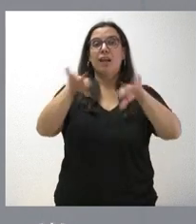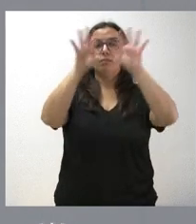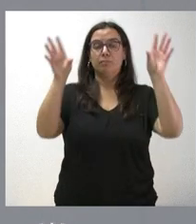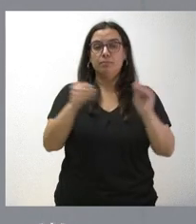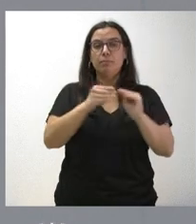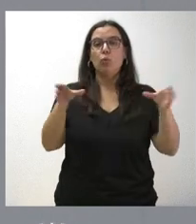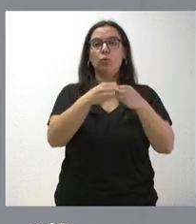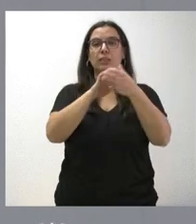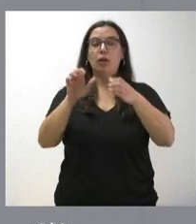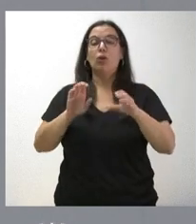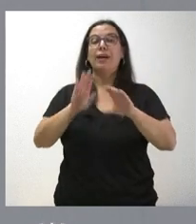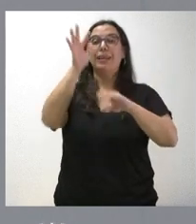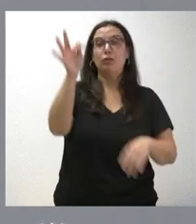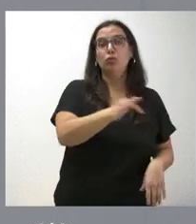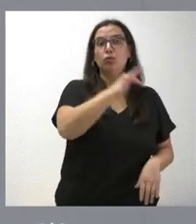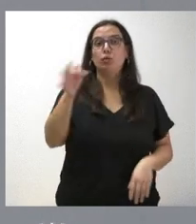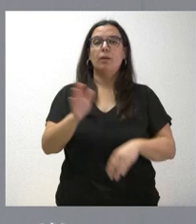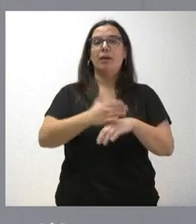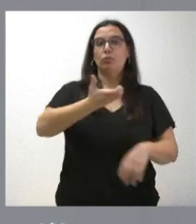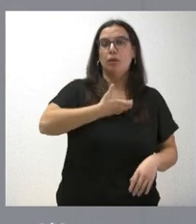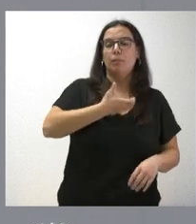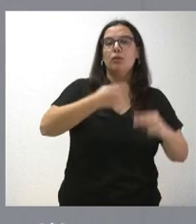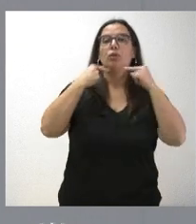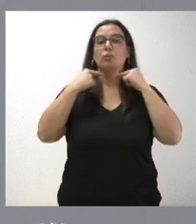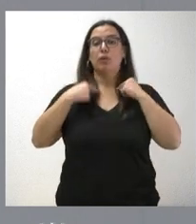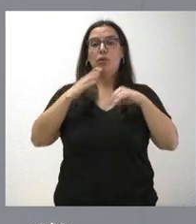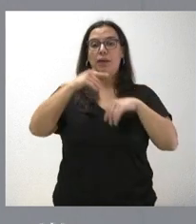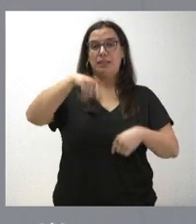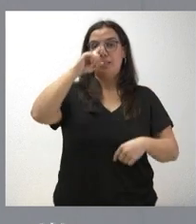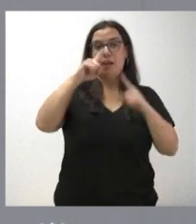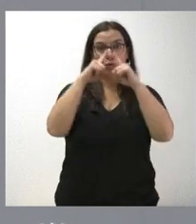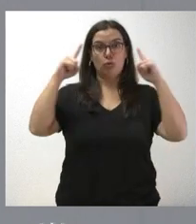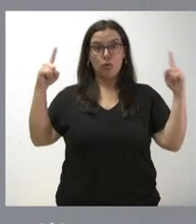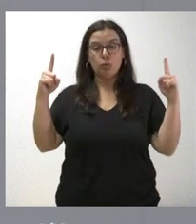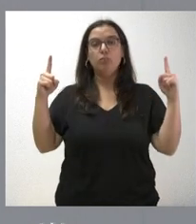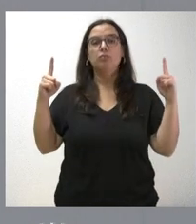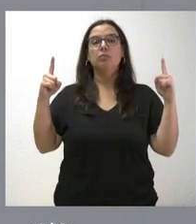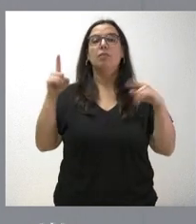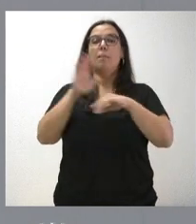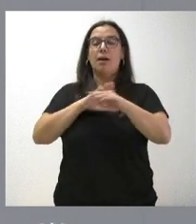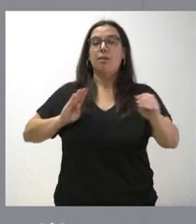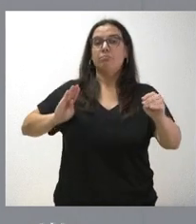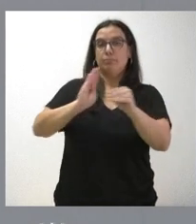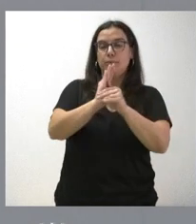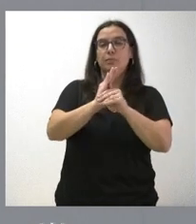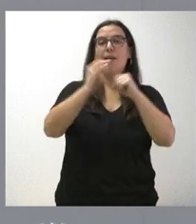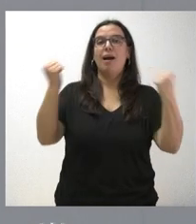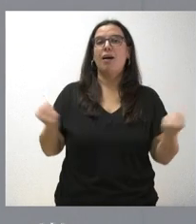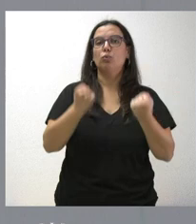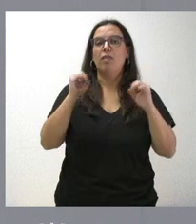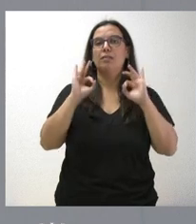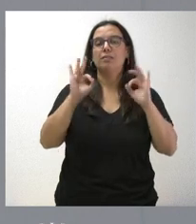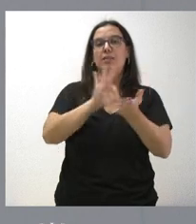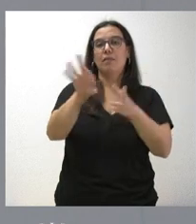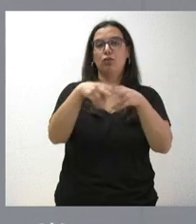hace la junta de Castilla las corporaciones locales en este año 2023 para financiar actuaciones de servicios sociales